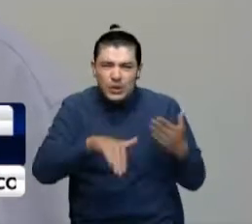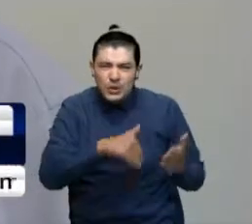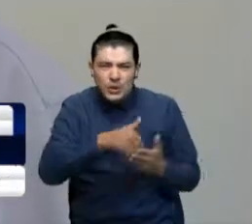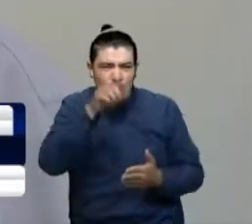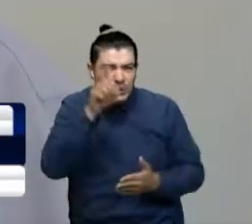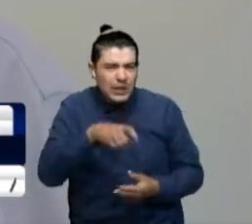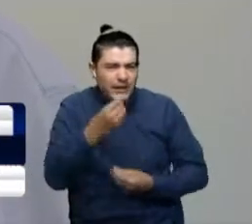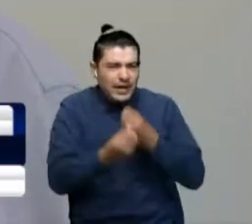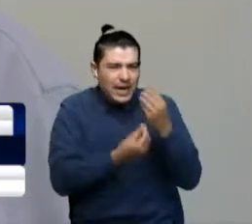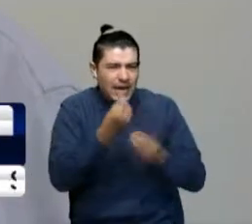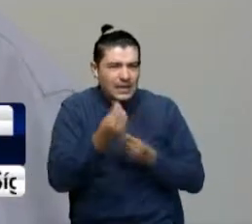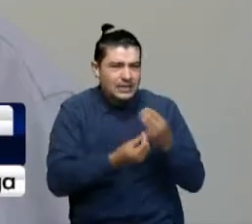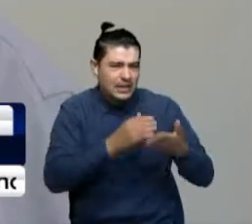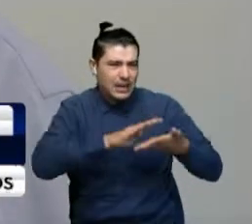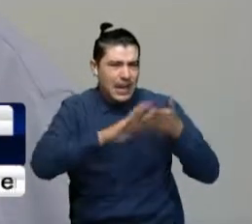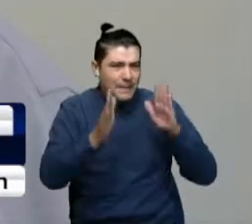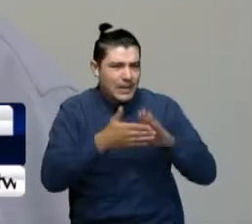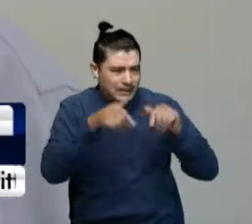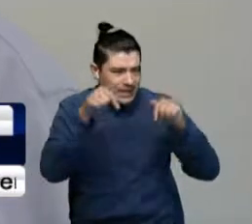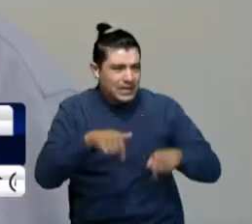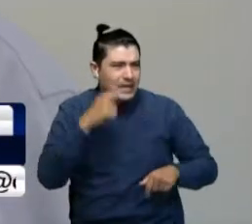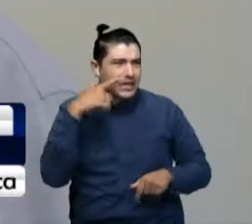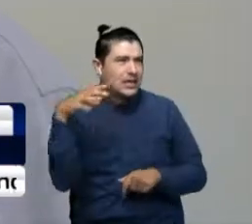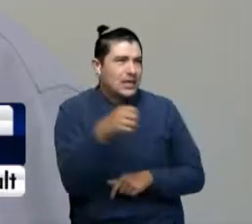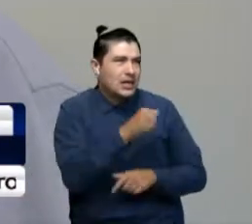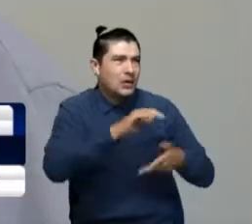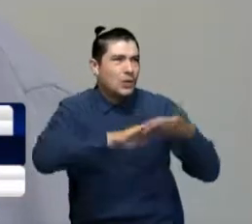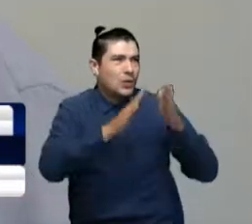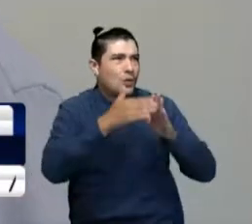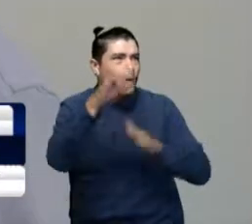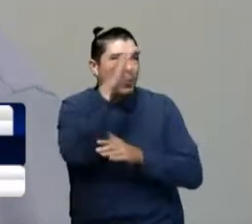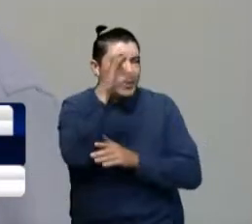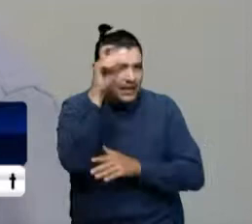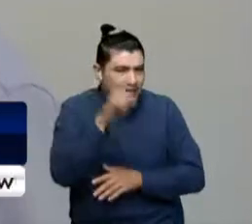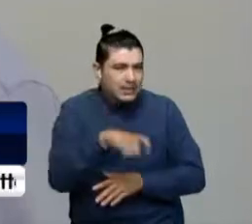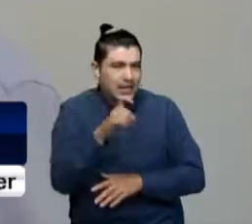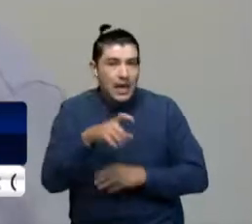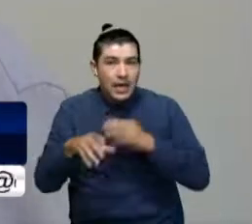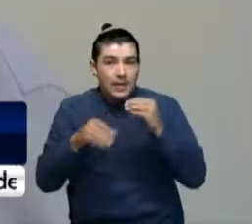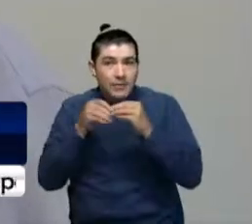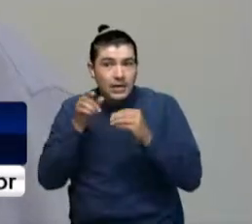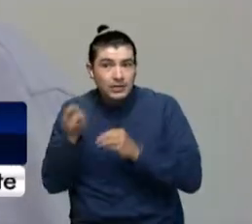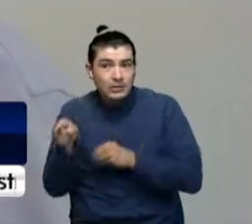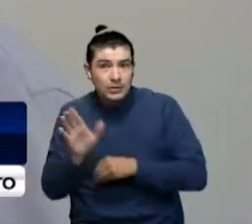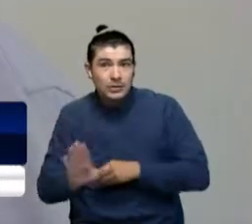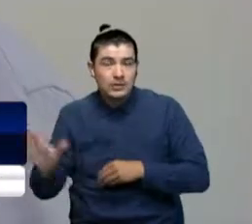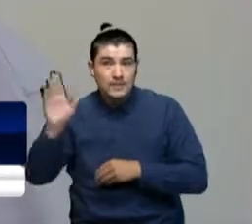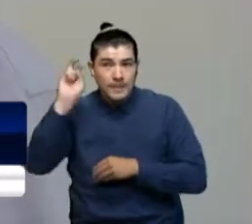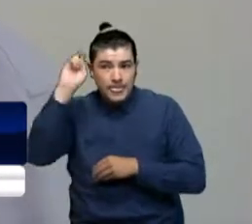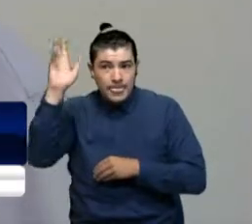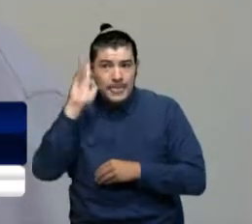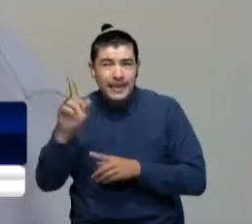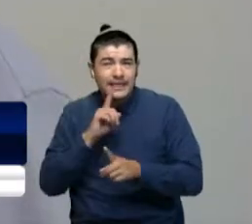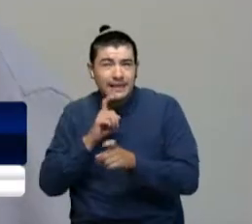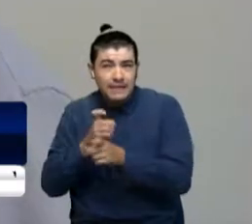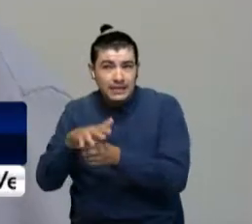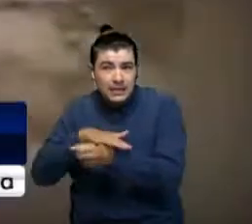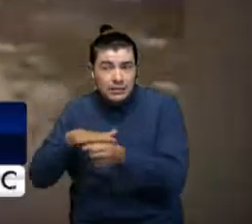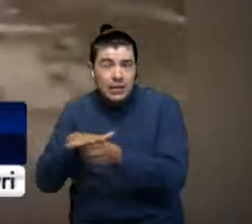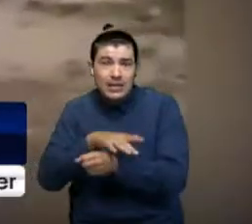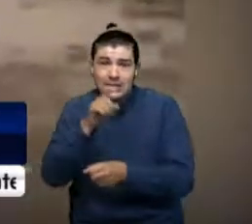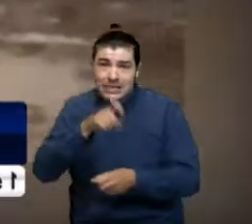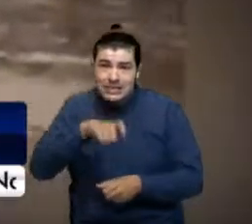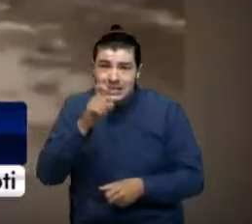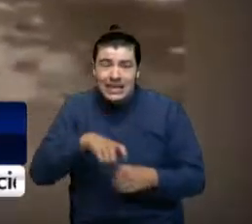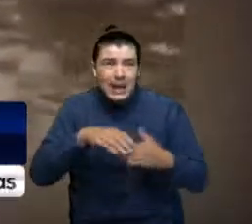segundo la crisis del norte de santander requiere más que la buena voluntad un mayor compromiso